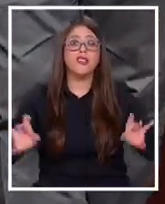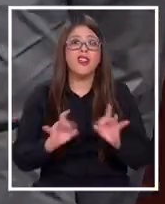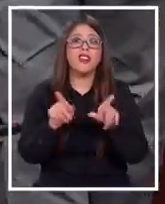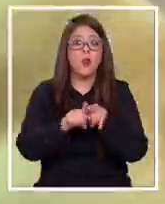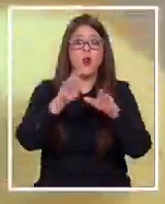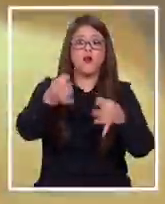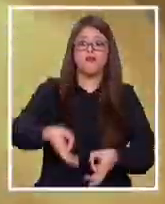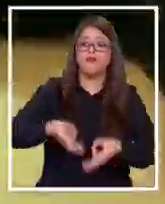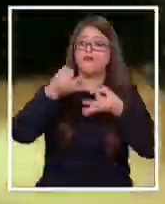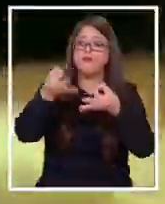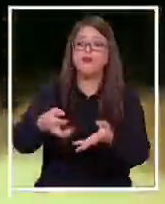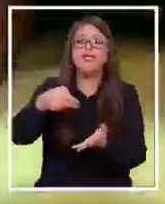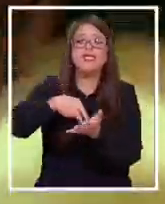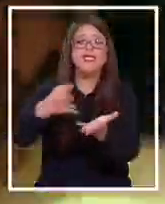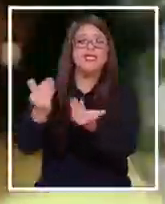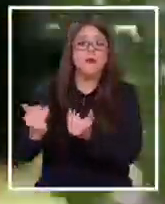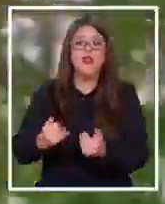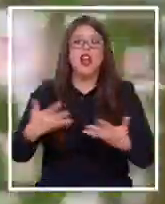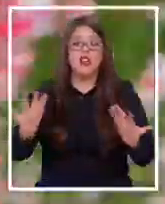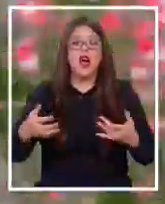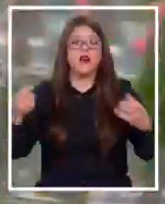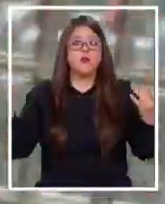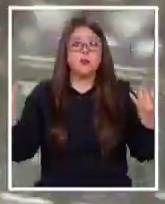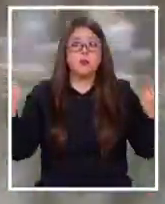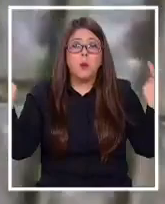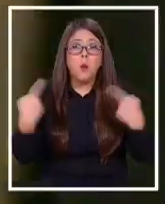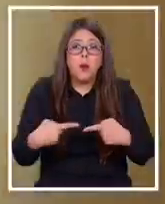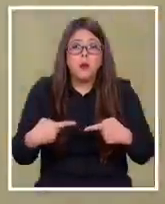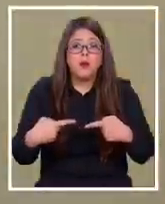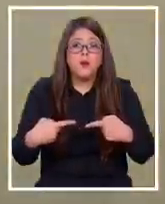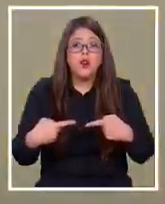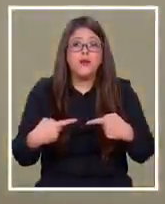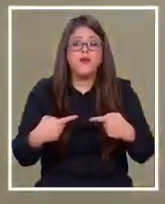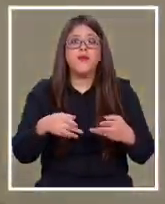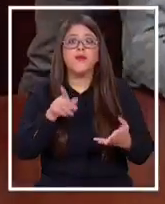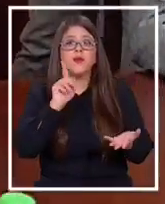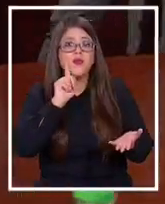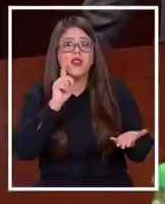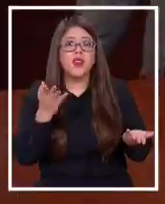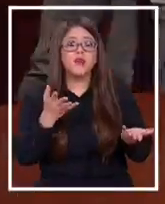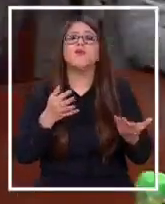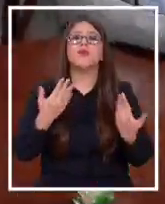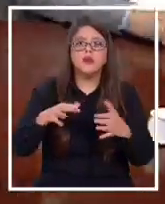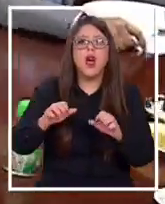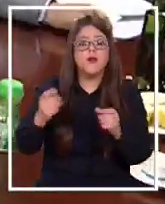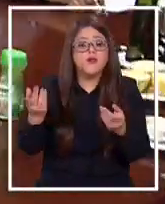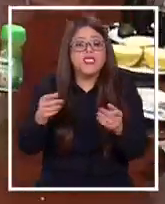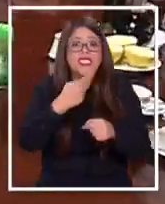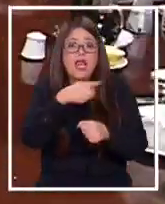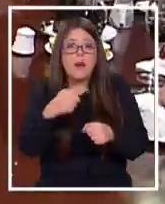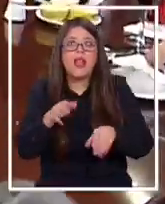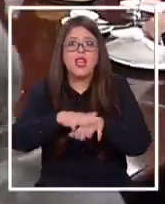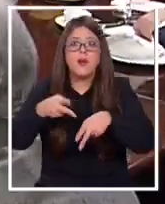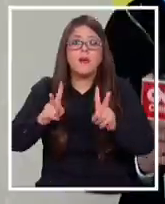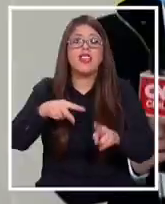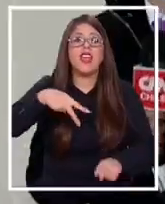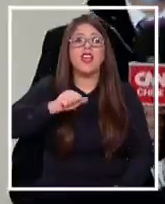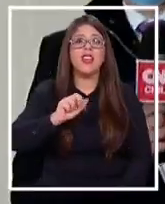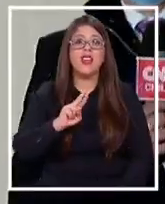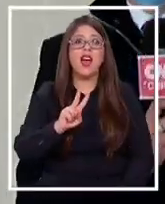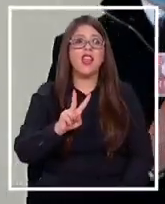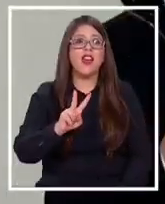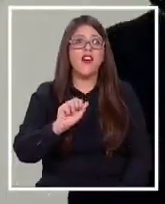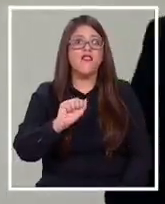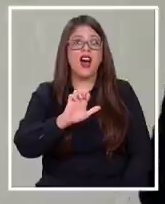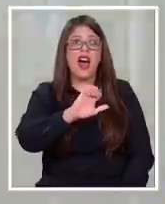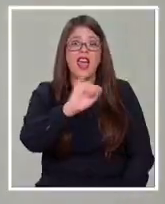sobre la mesa y esperar un tiempo para enfrentarse en una instancia convencional gana adeptos. Semanas que le permitirían a Narváez posicionarse y a